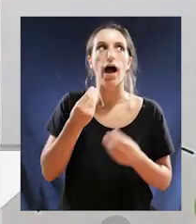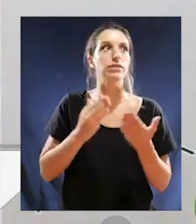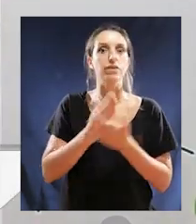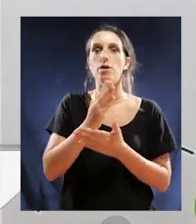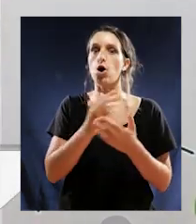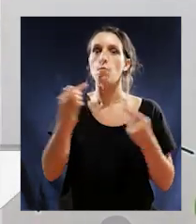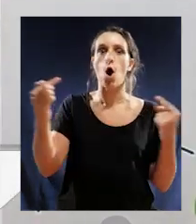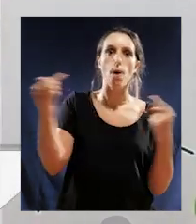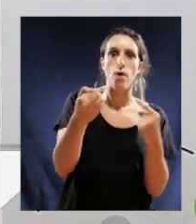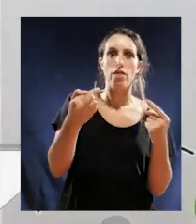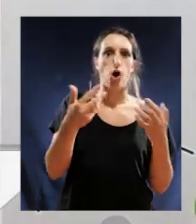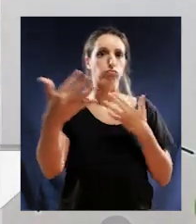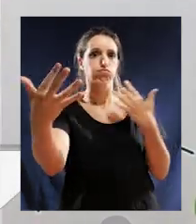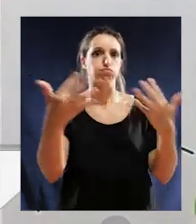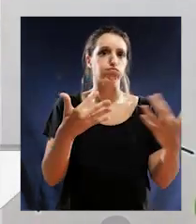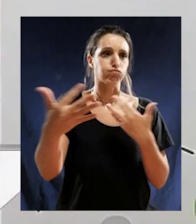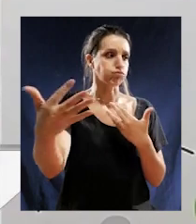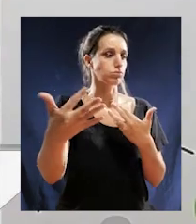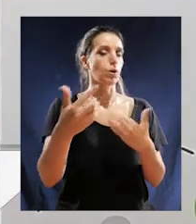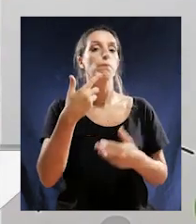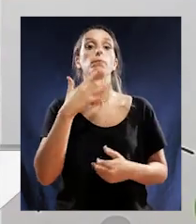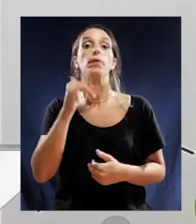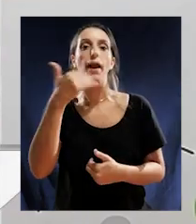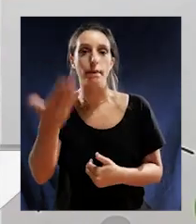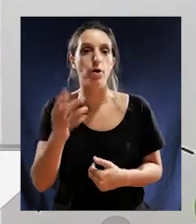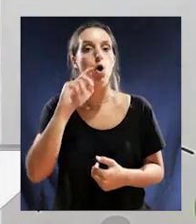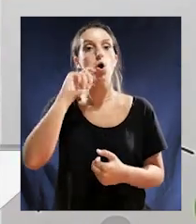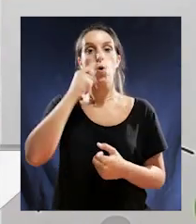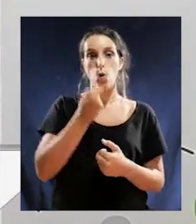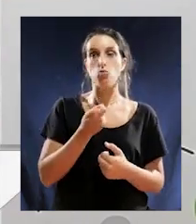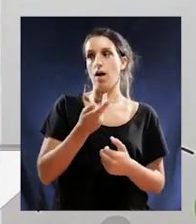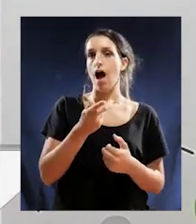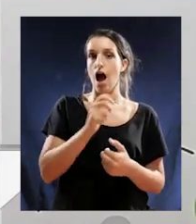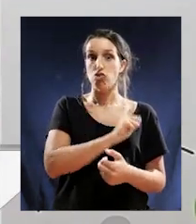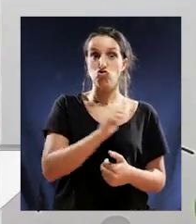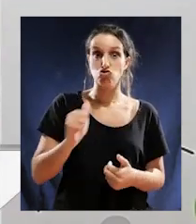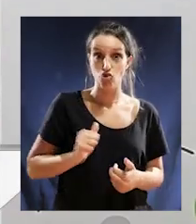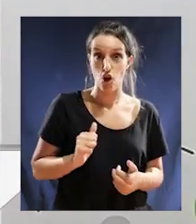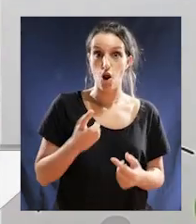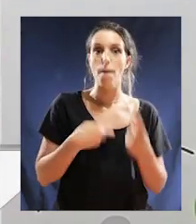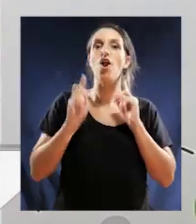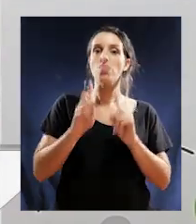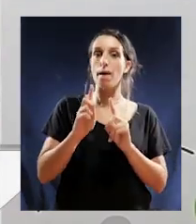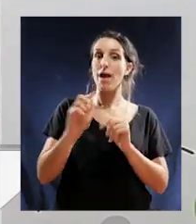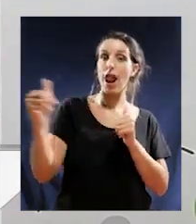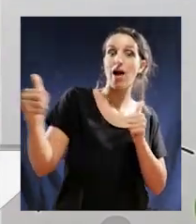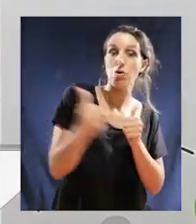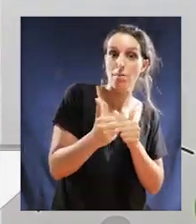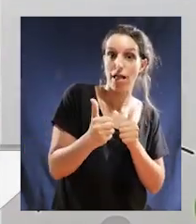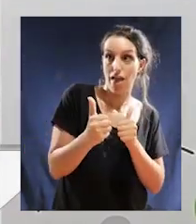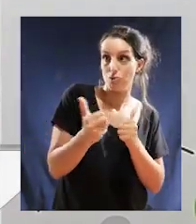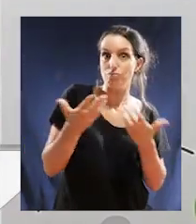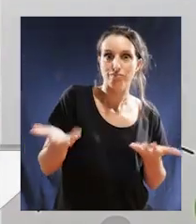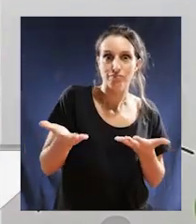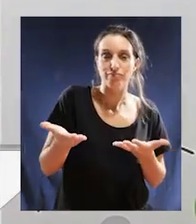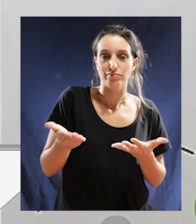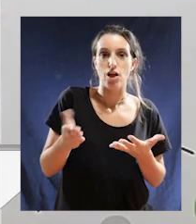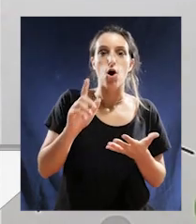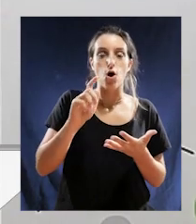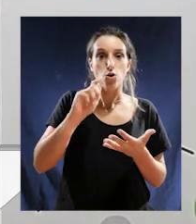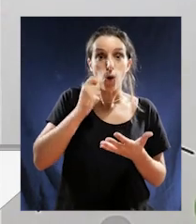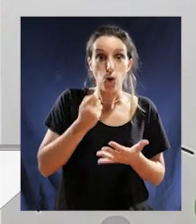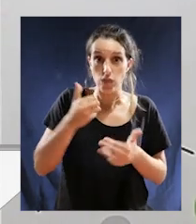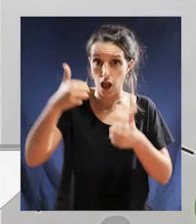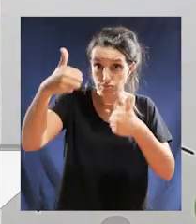entonces nos gusta estar solos y acompañado solamente que no es que nos guste solo estar solos o solo estar acompañados nos gusta el